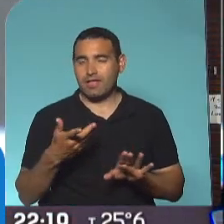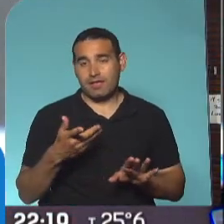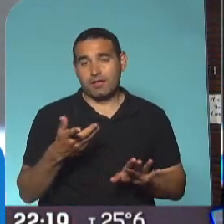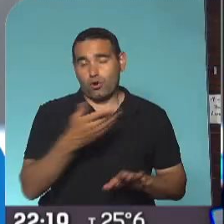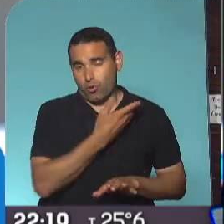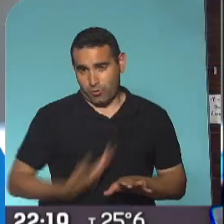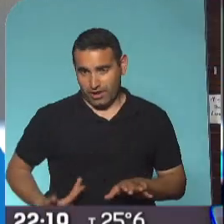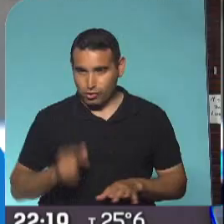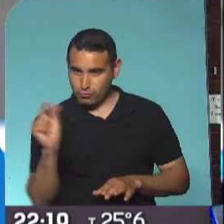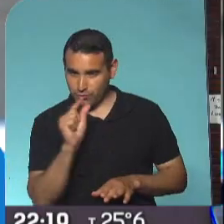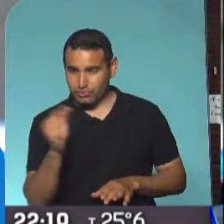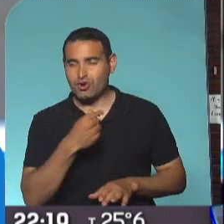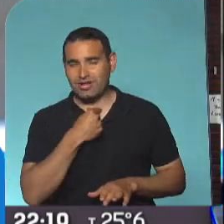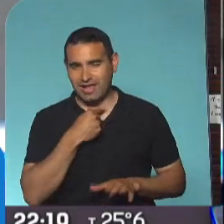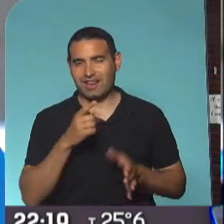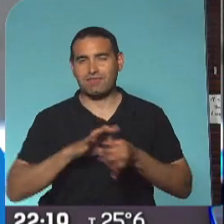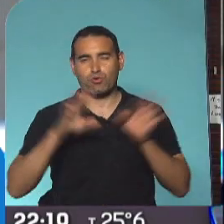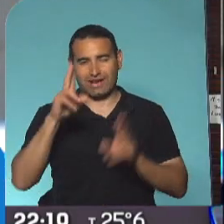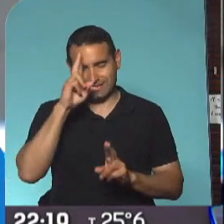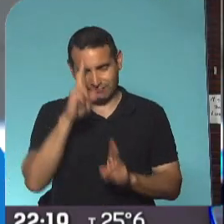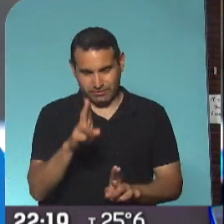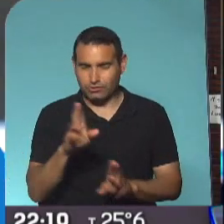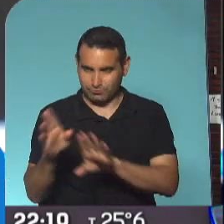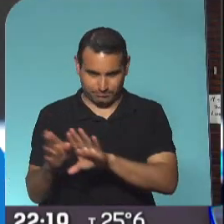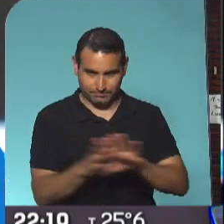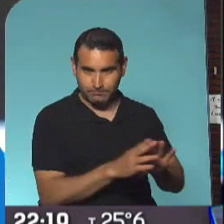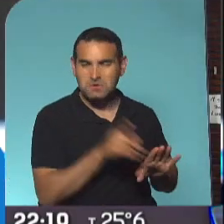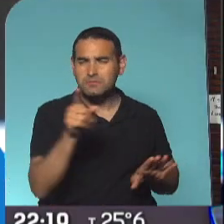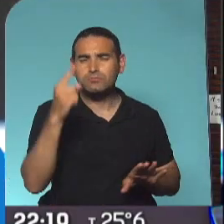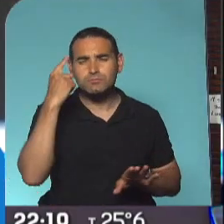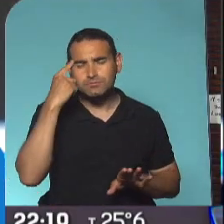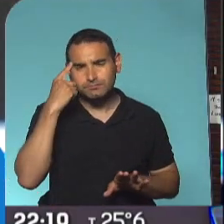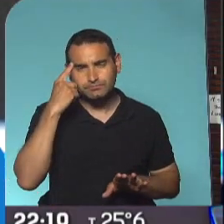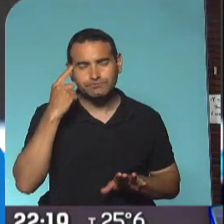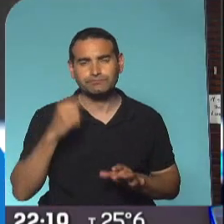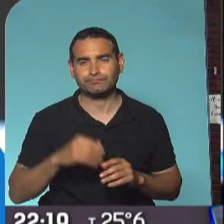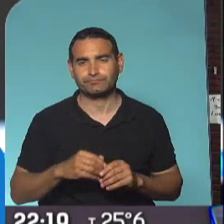del gobierno provisional de Áñez, ¿por qué cree usted que